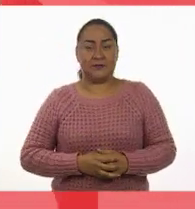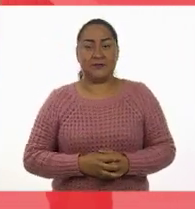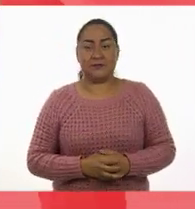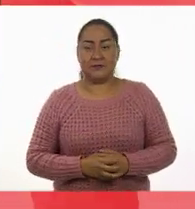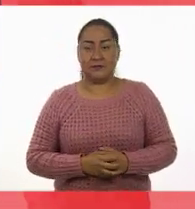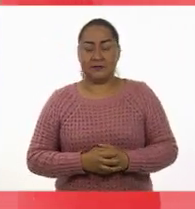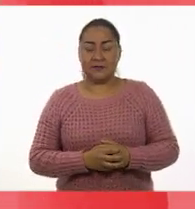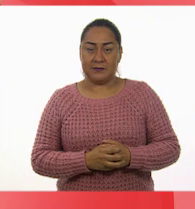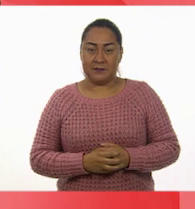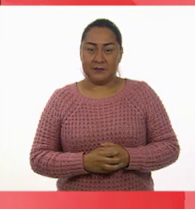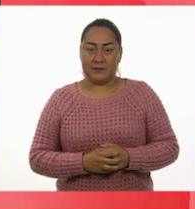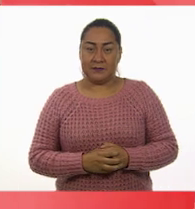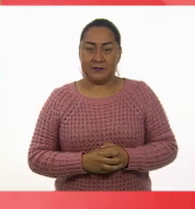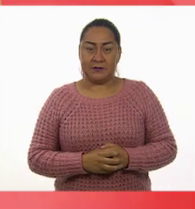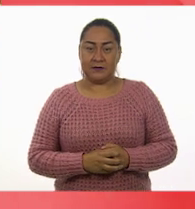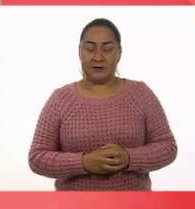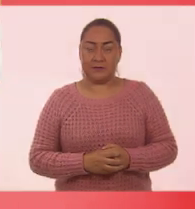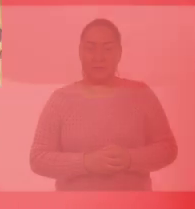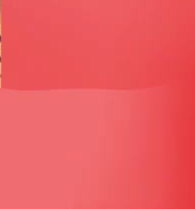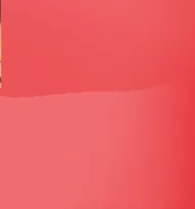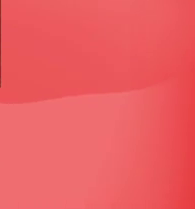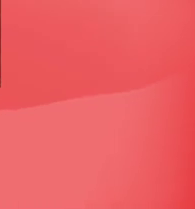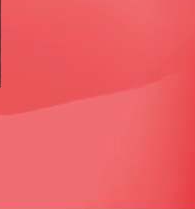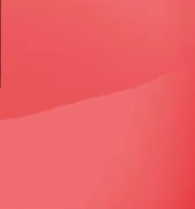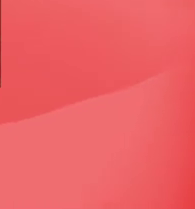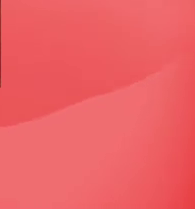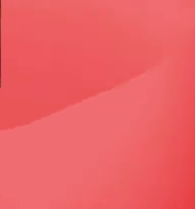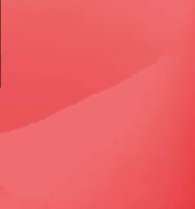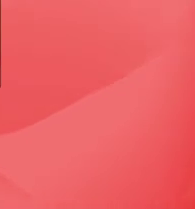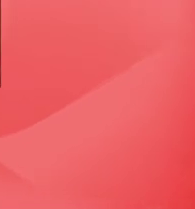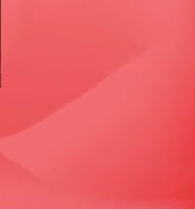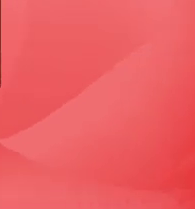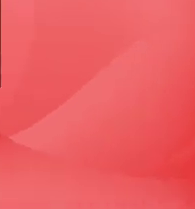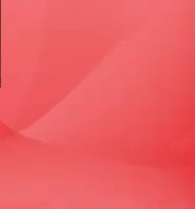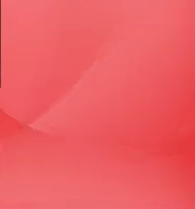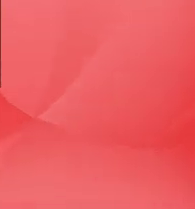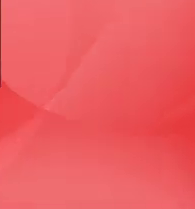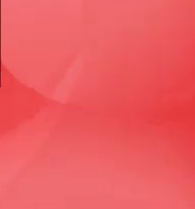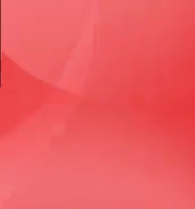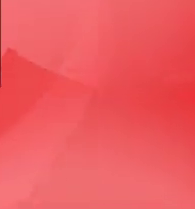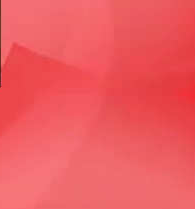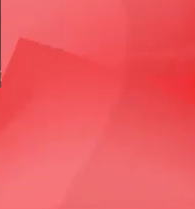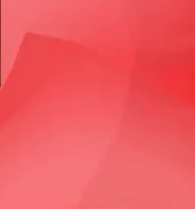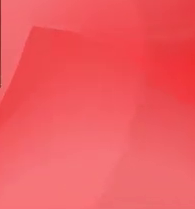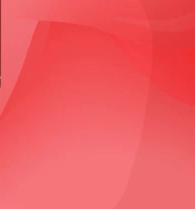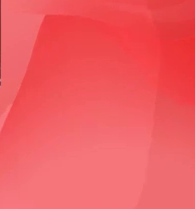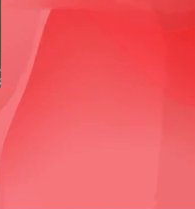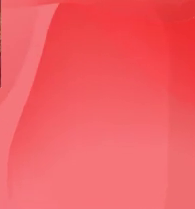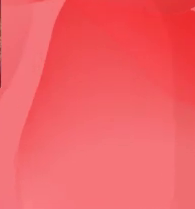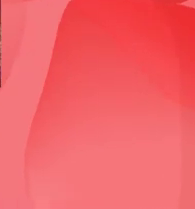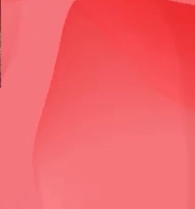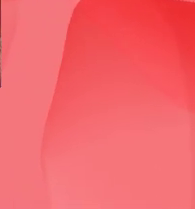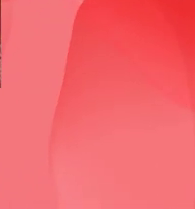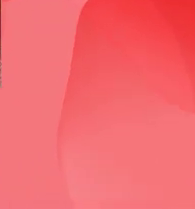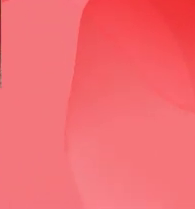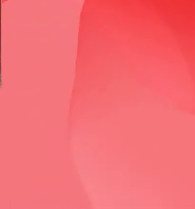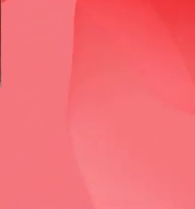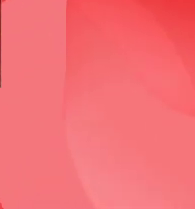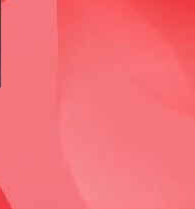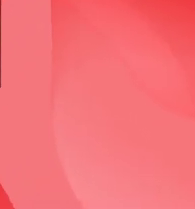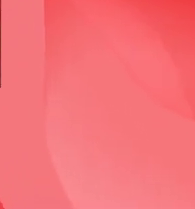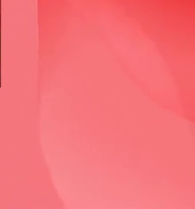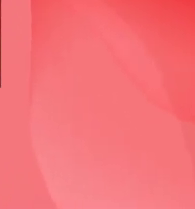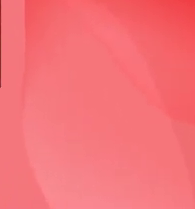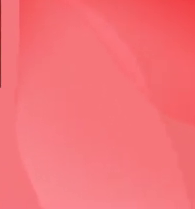Jaguares en las marañas y pájaros sobre el río, es un bello desafío